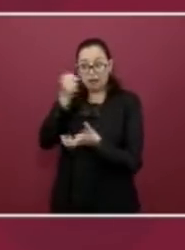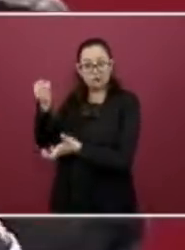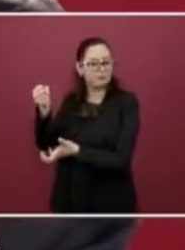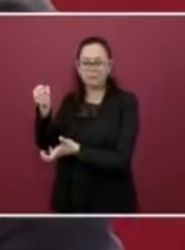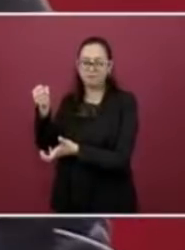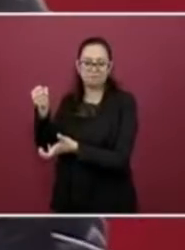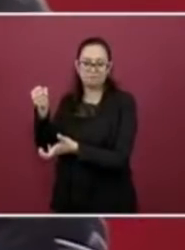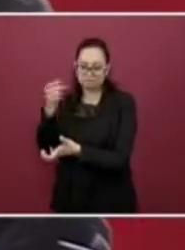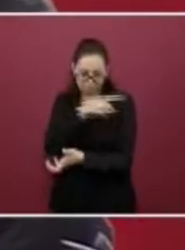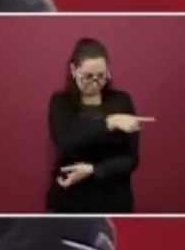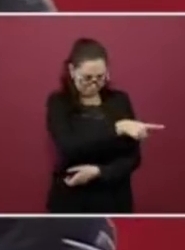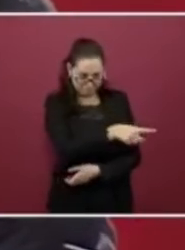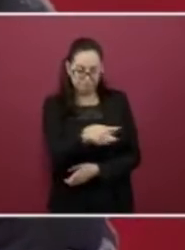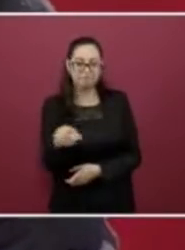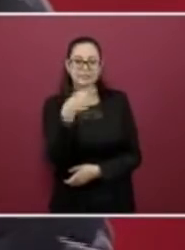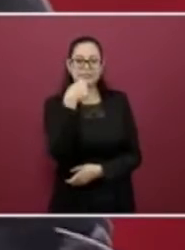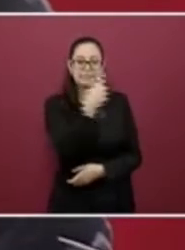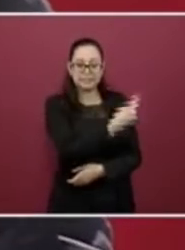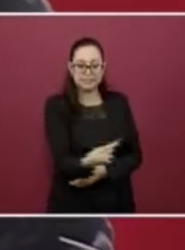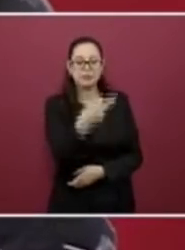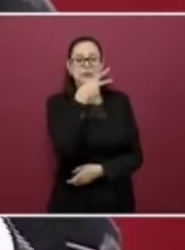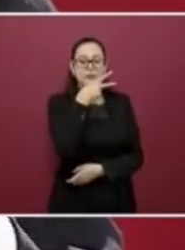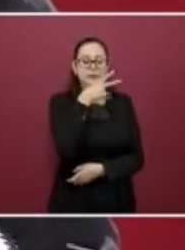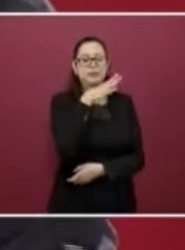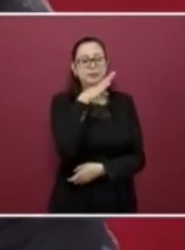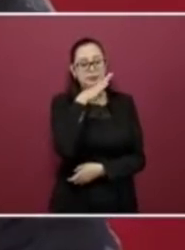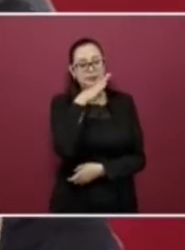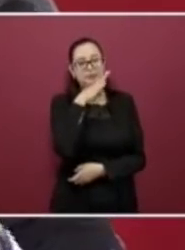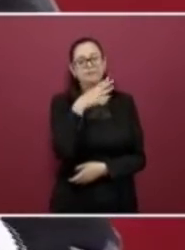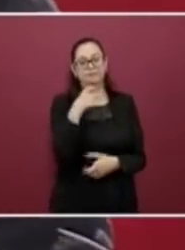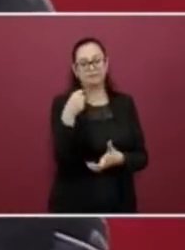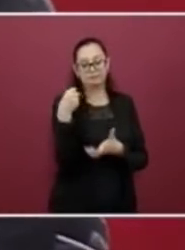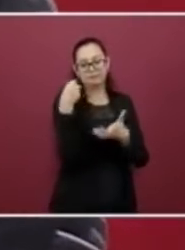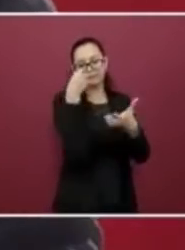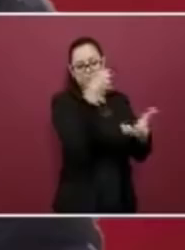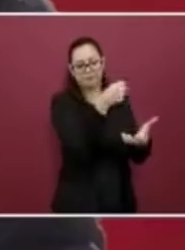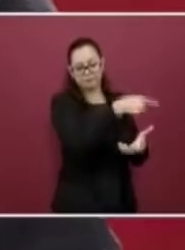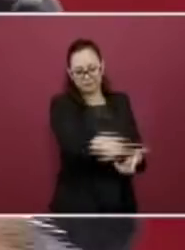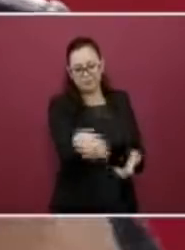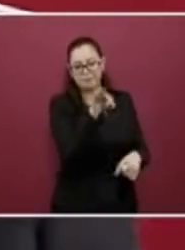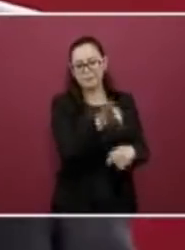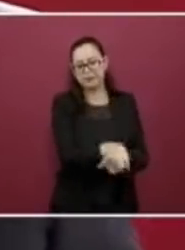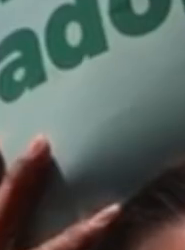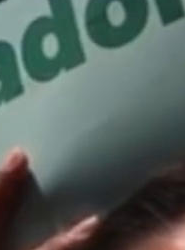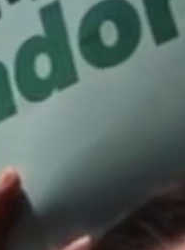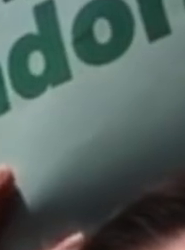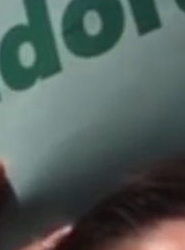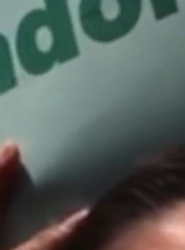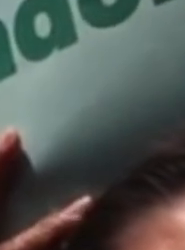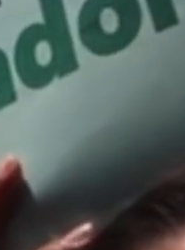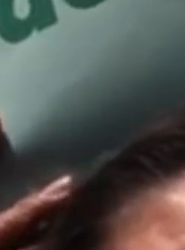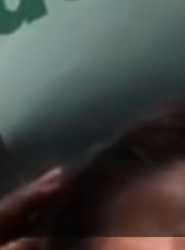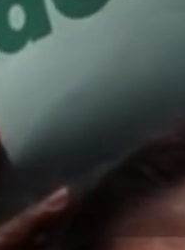sino directo. El presupuesto de egresos dejó 2.041 millones de pesos a este programa, una reducción del